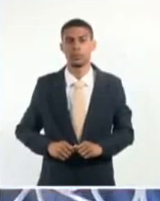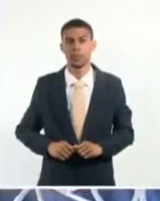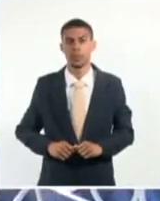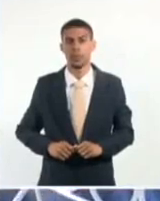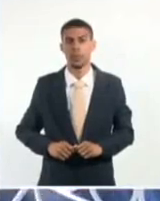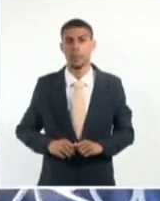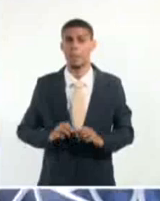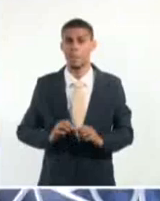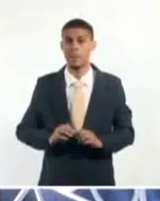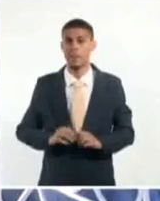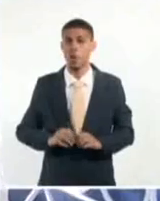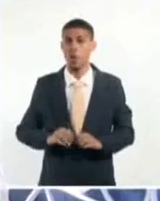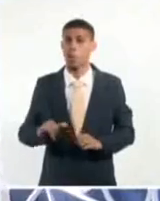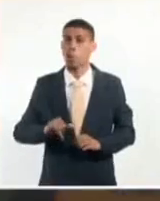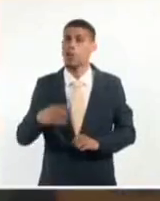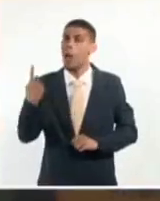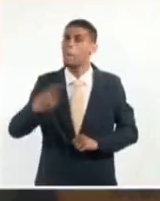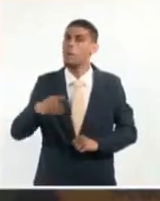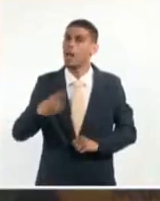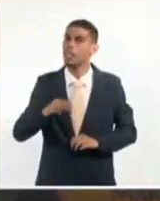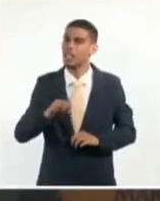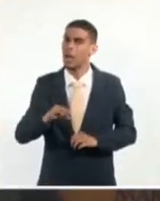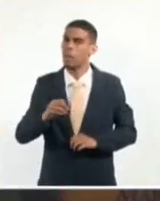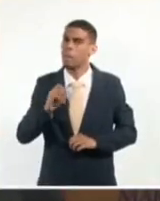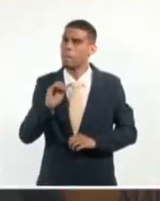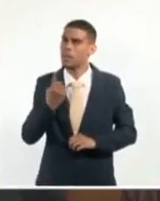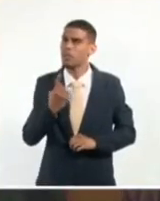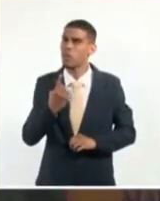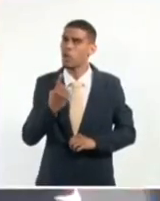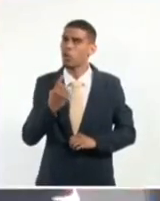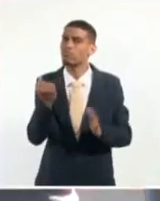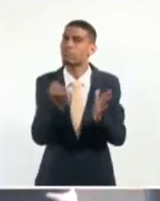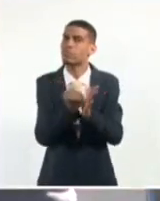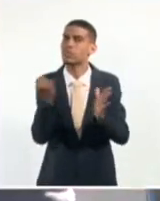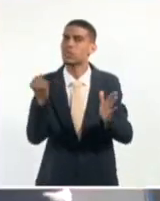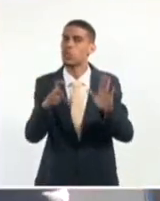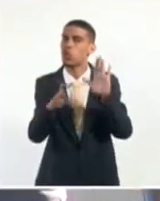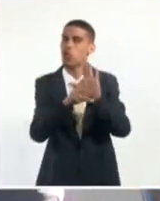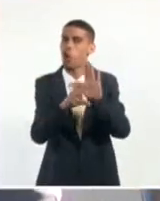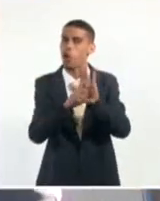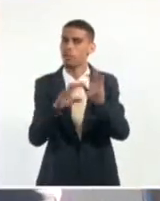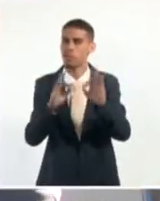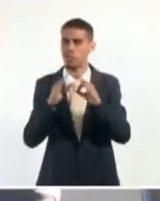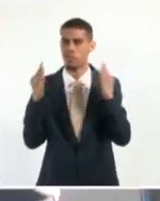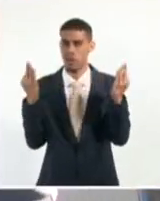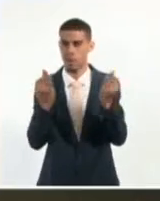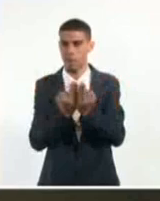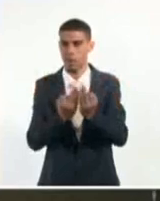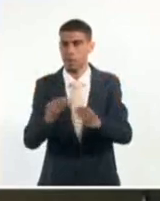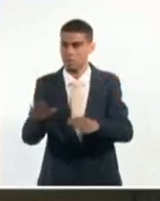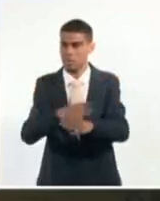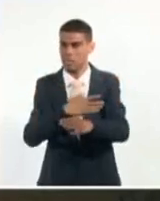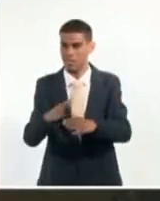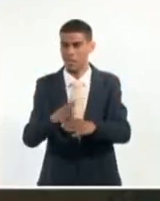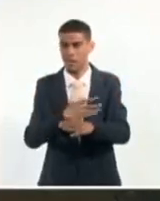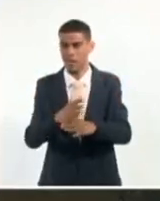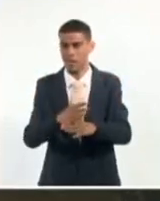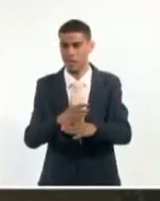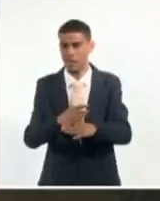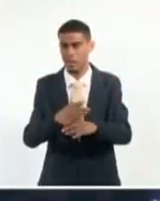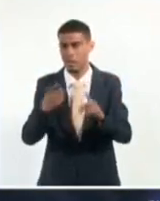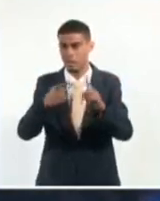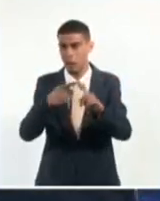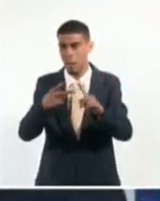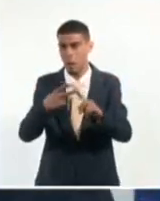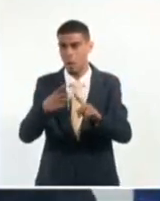Del ejercicio legislativo fue la aprobación del Código de las Familias. Por la profundidad, diversidad y complejidad de temas que